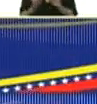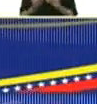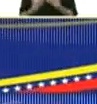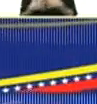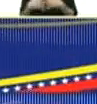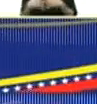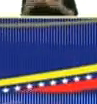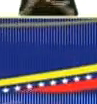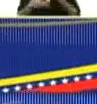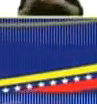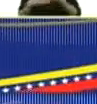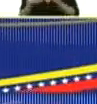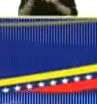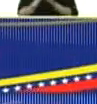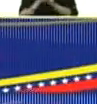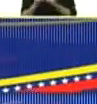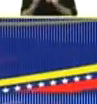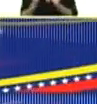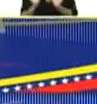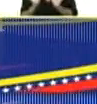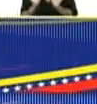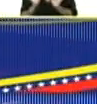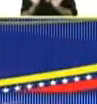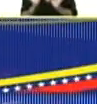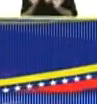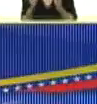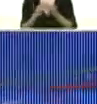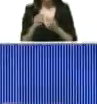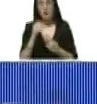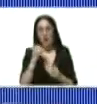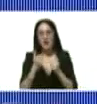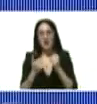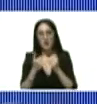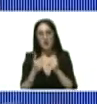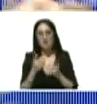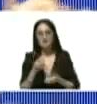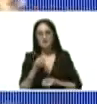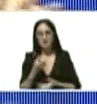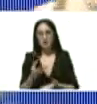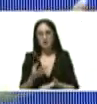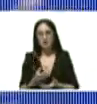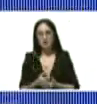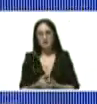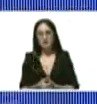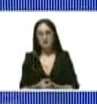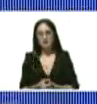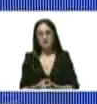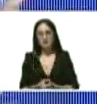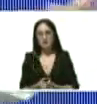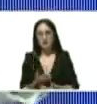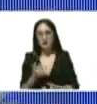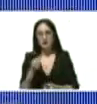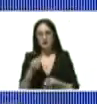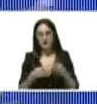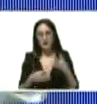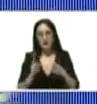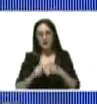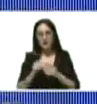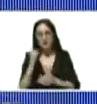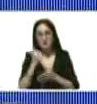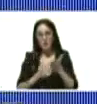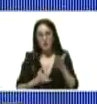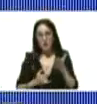en la ley de armonización, sin duda alguna el sector licores se va a ver beneficiada porque, bueno, tiene una serie de tasas,